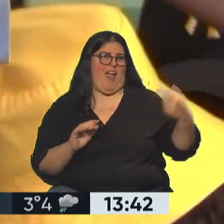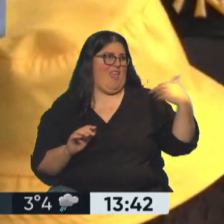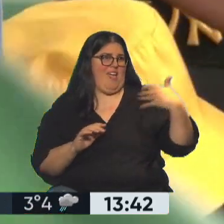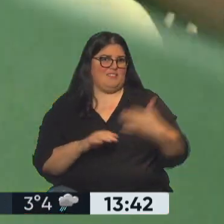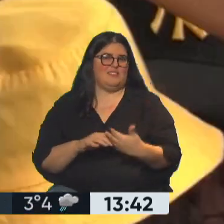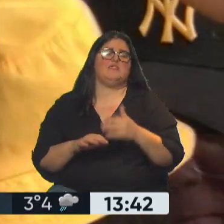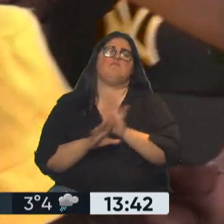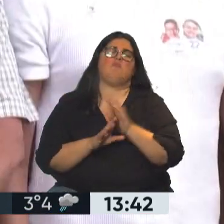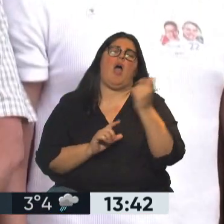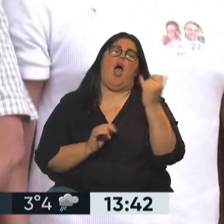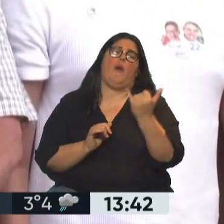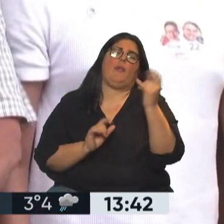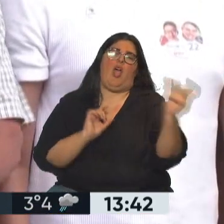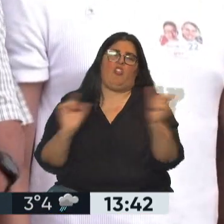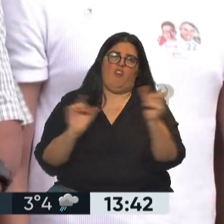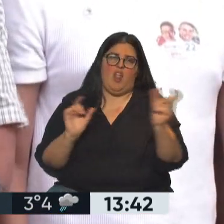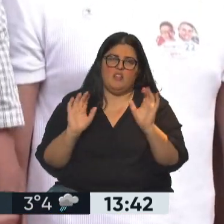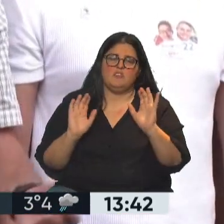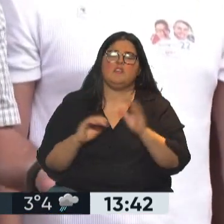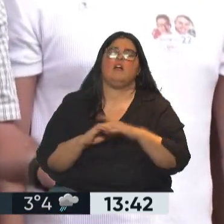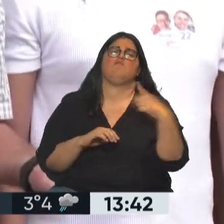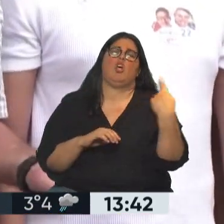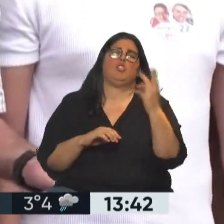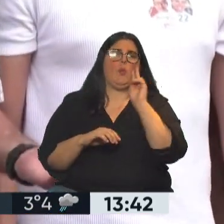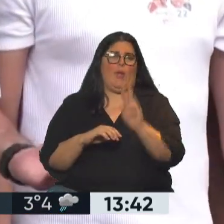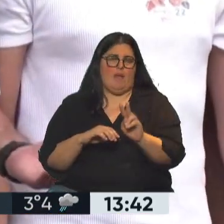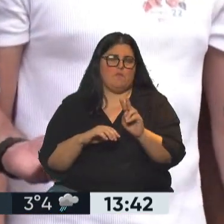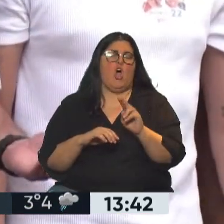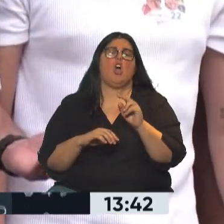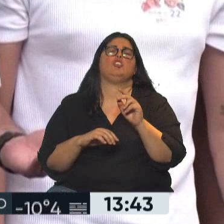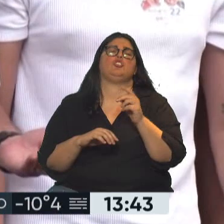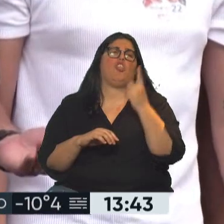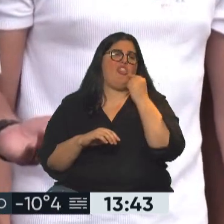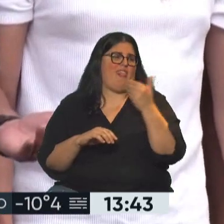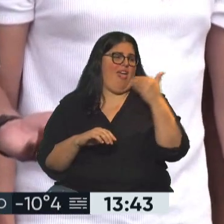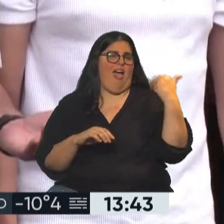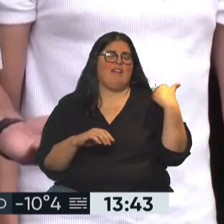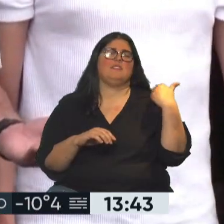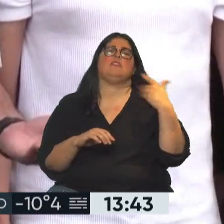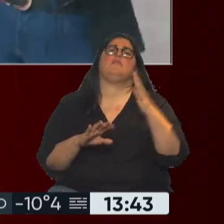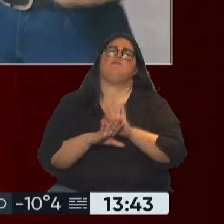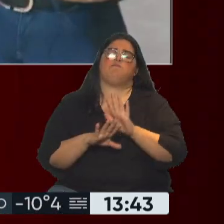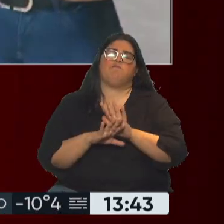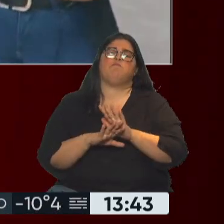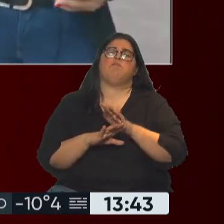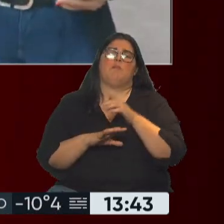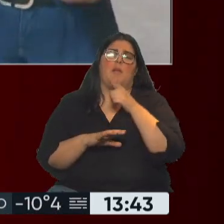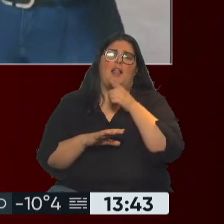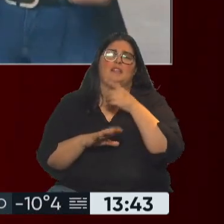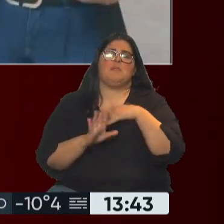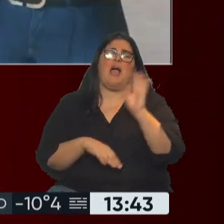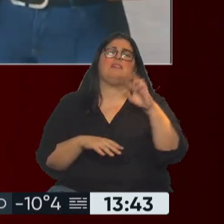diferencia se había acortado. Lo que estamos viendo en las últimas horas, en los últimos días, de hecho, mucho más optimismo dentro del